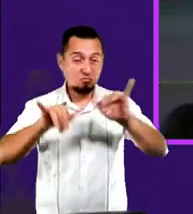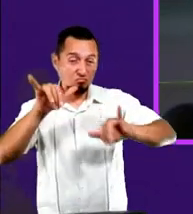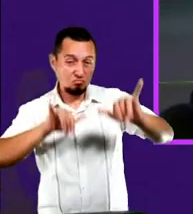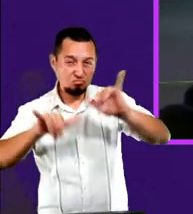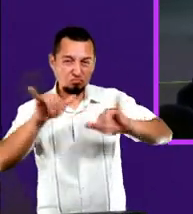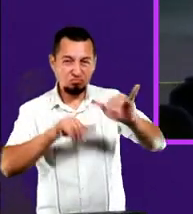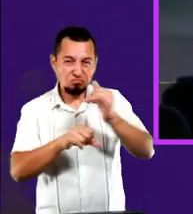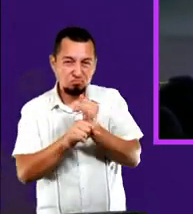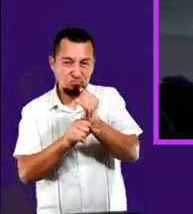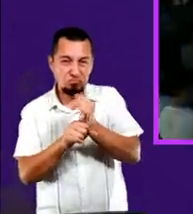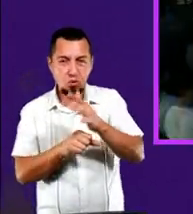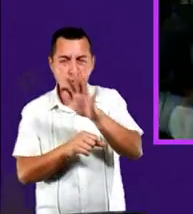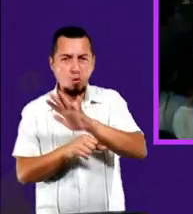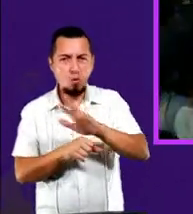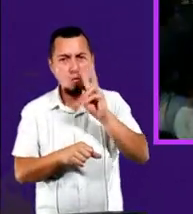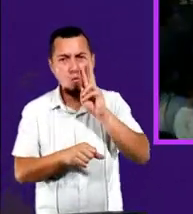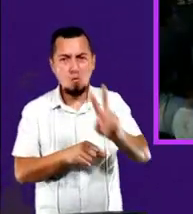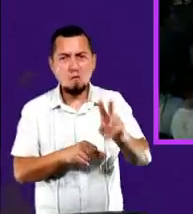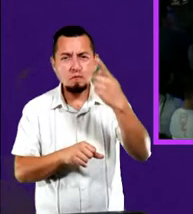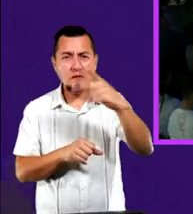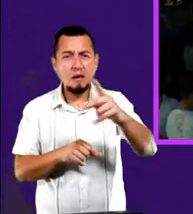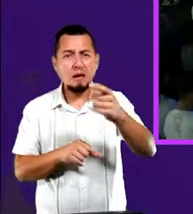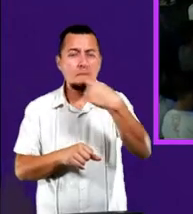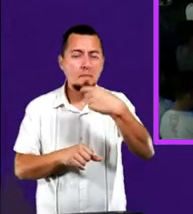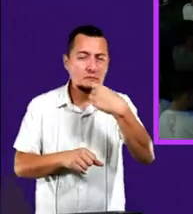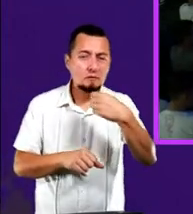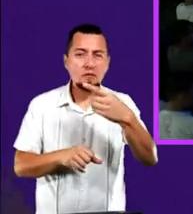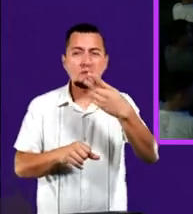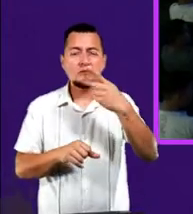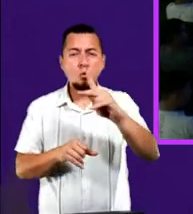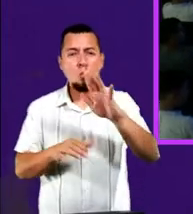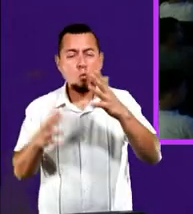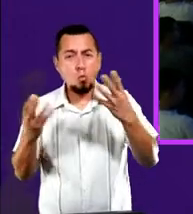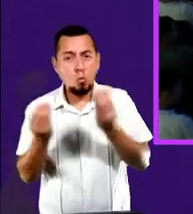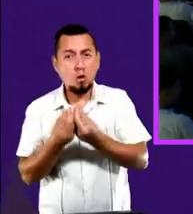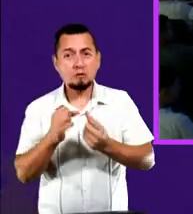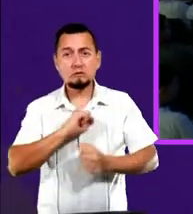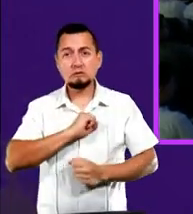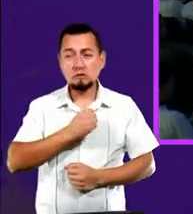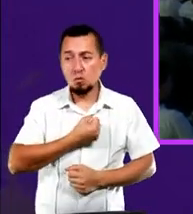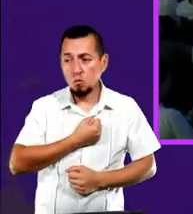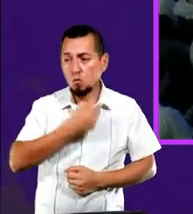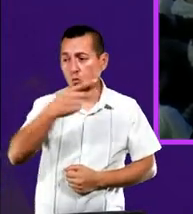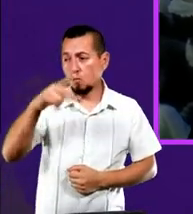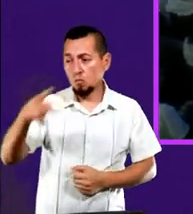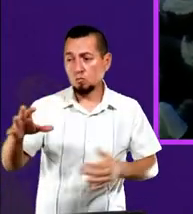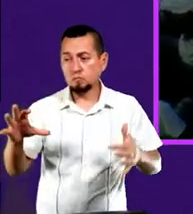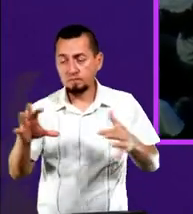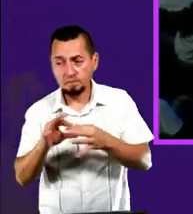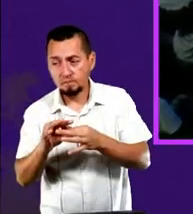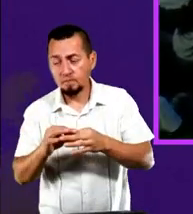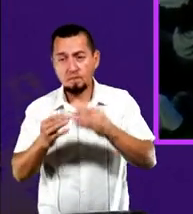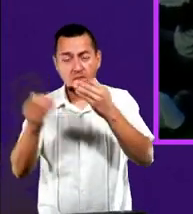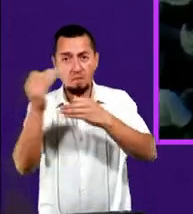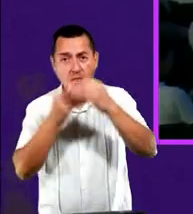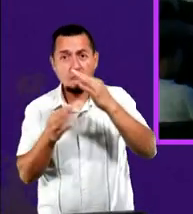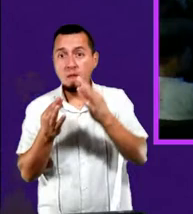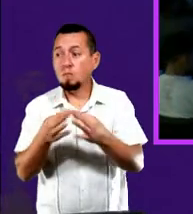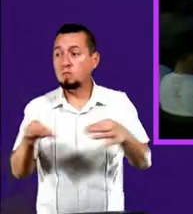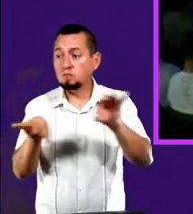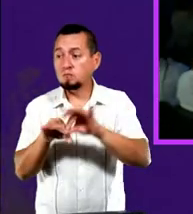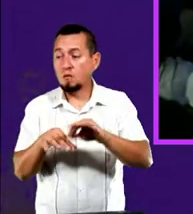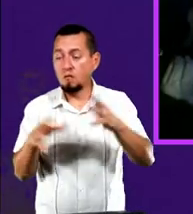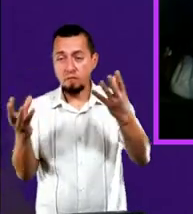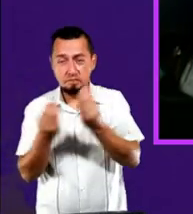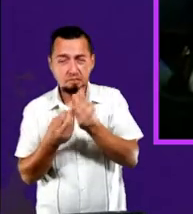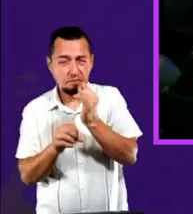y ciencias de la salud y han hecho aportaciones muy importantes en la investigación en esos ramos. Por